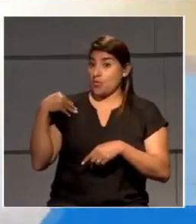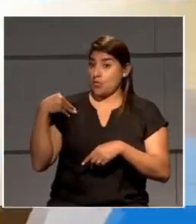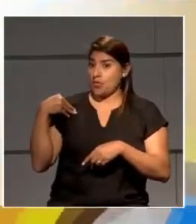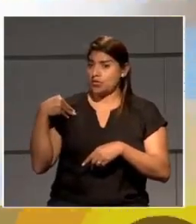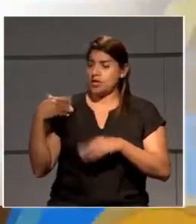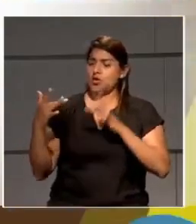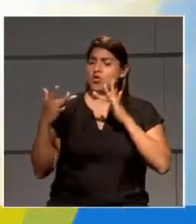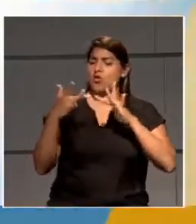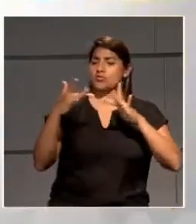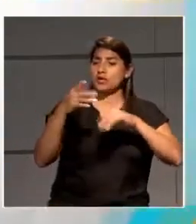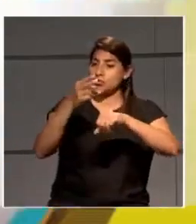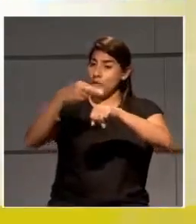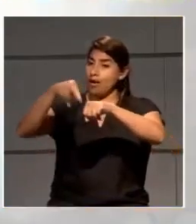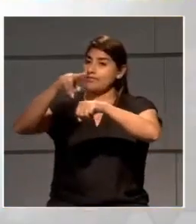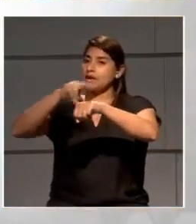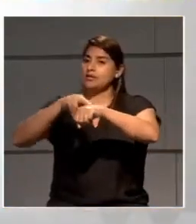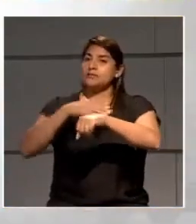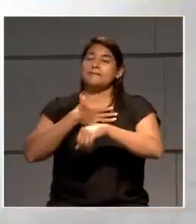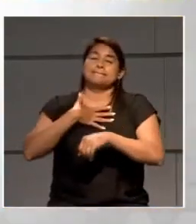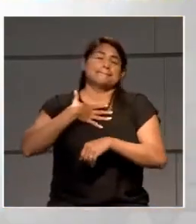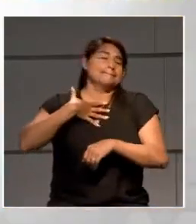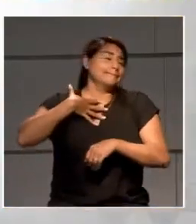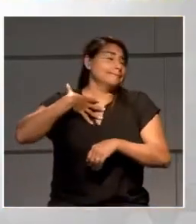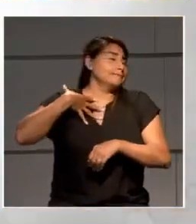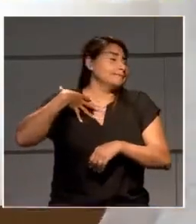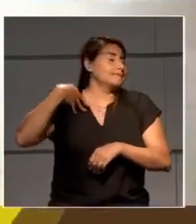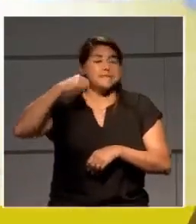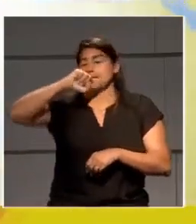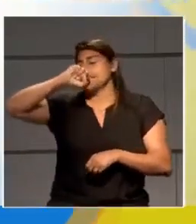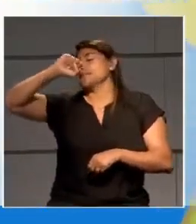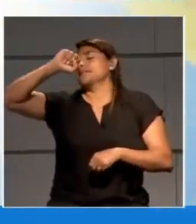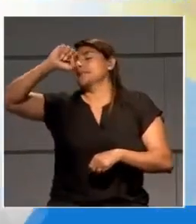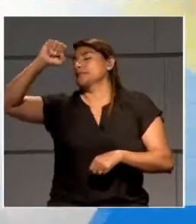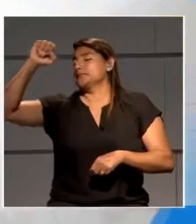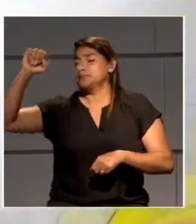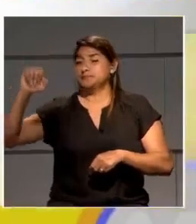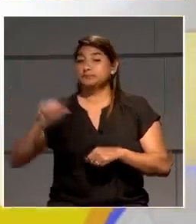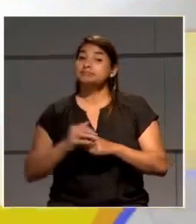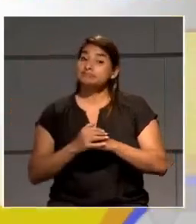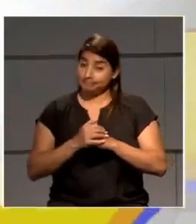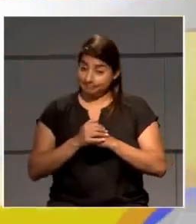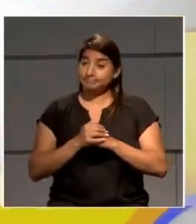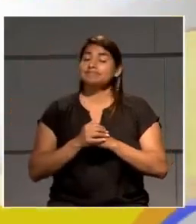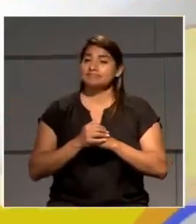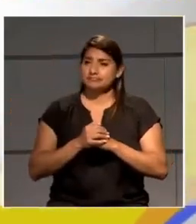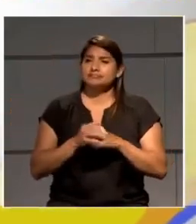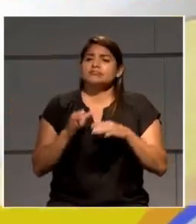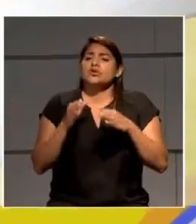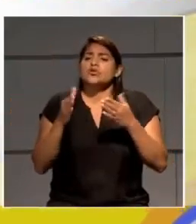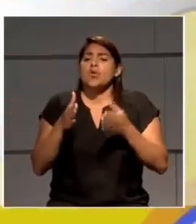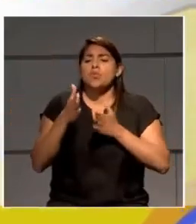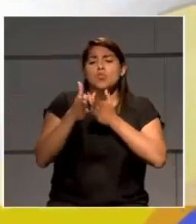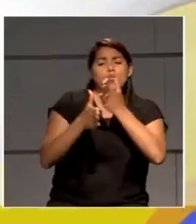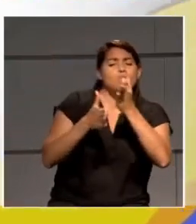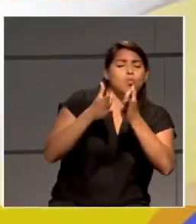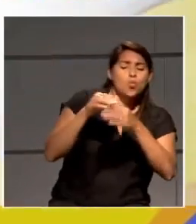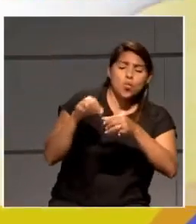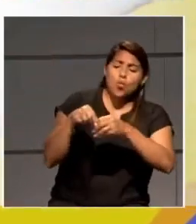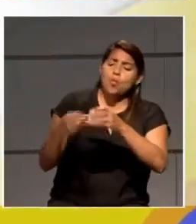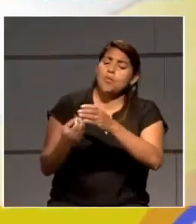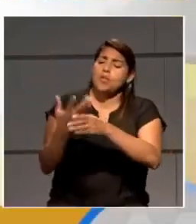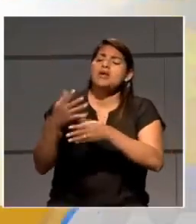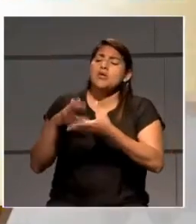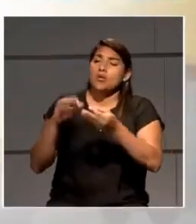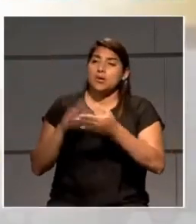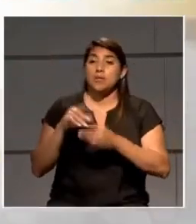el contacto con la naturaleza. ¡Me fascina! ¿Sí? Sí. ¿Y cómo cuida usted esta planta? Cuénteme.